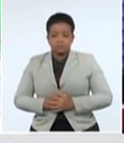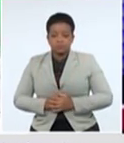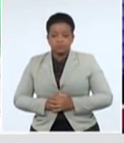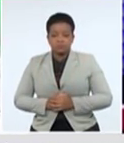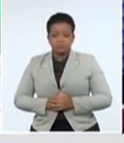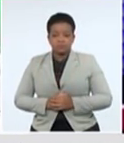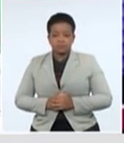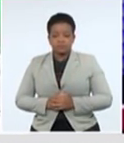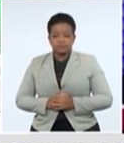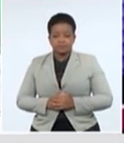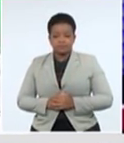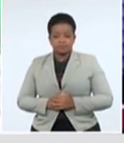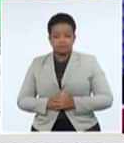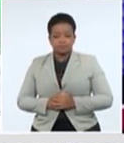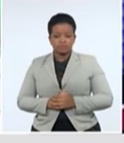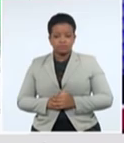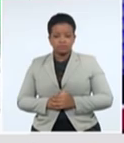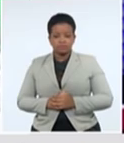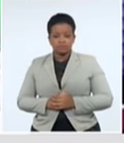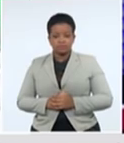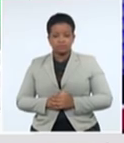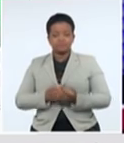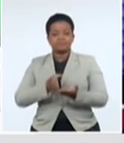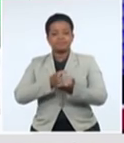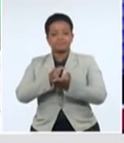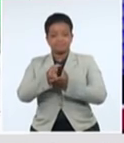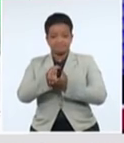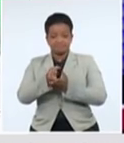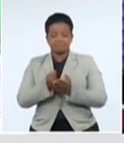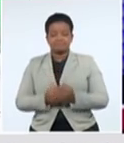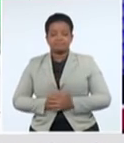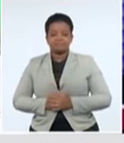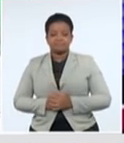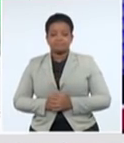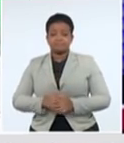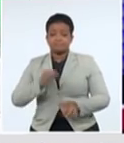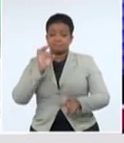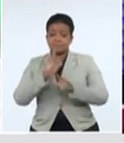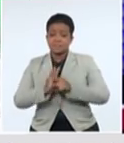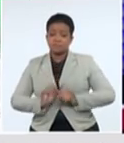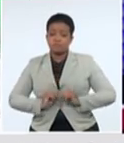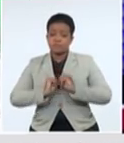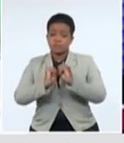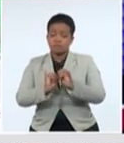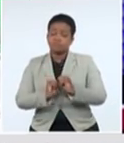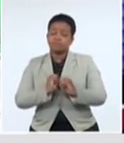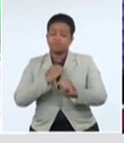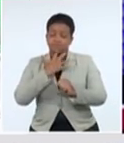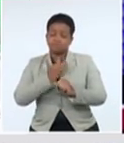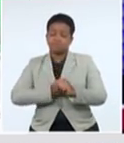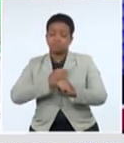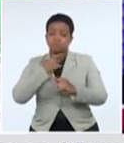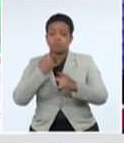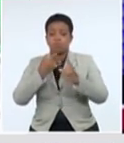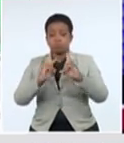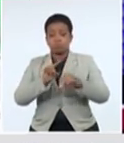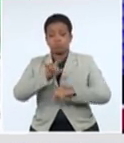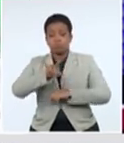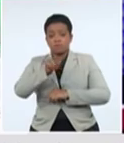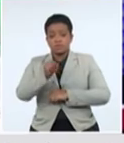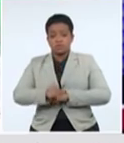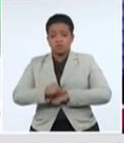manteniendo. Y bueno, comenzamos informando y lamentando el fallecimiento de 9 personas con